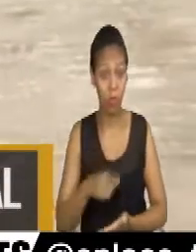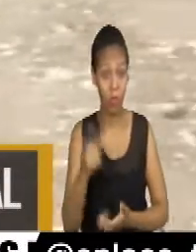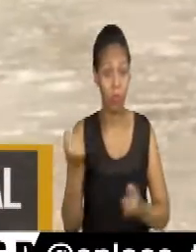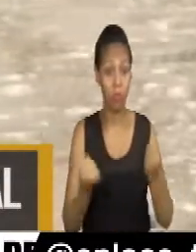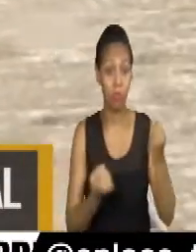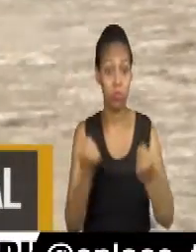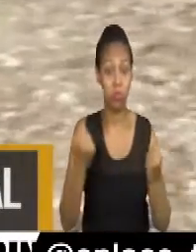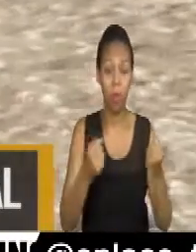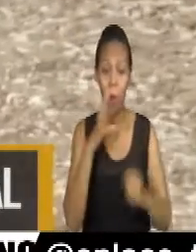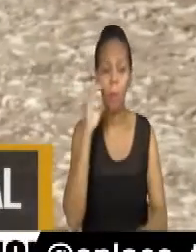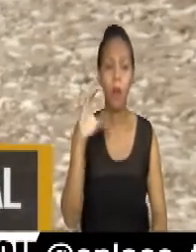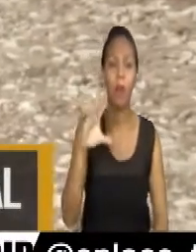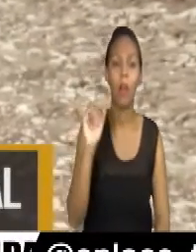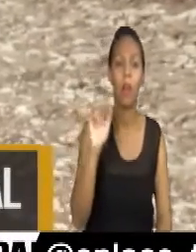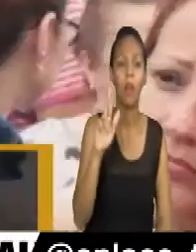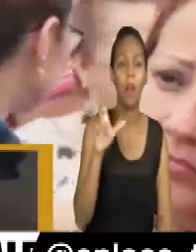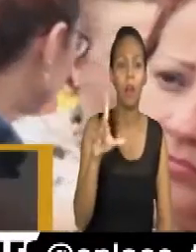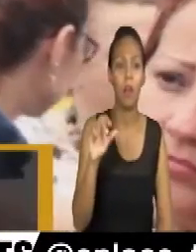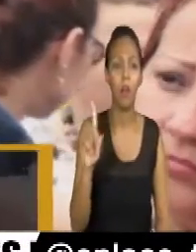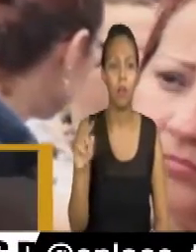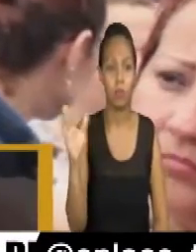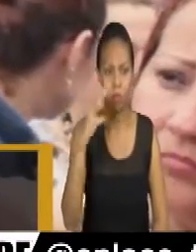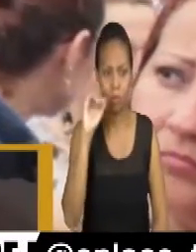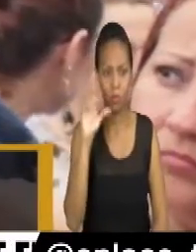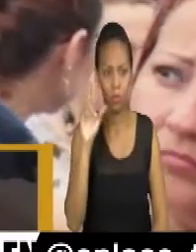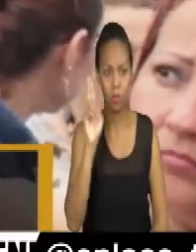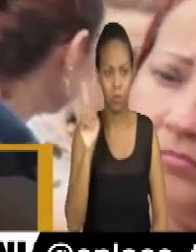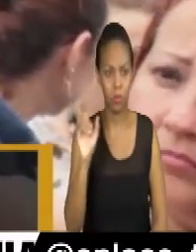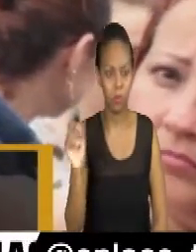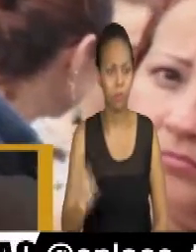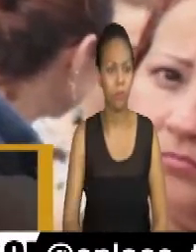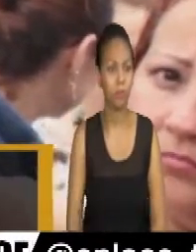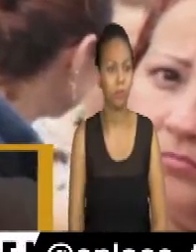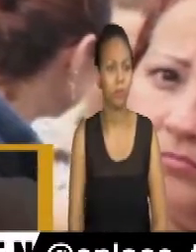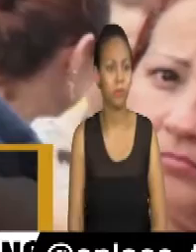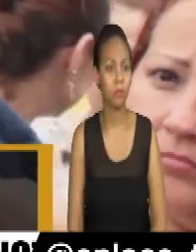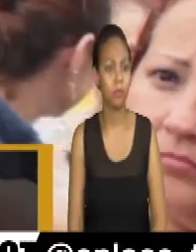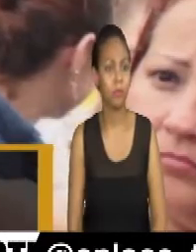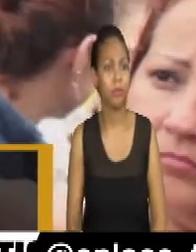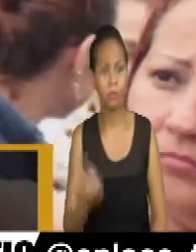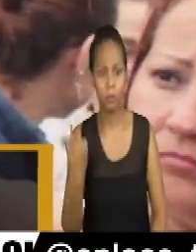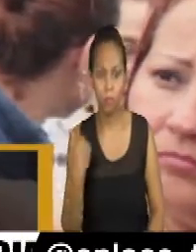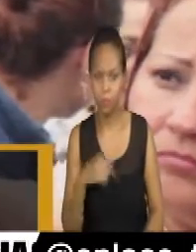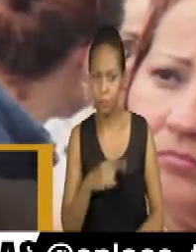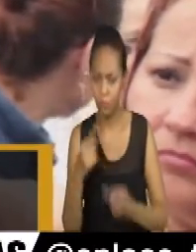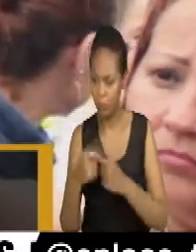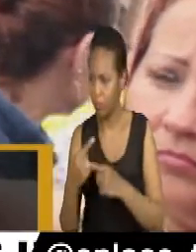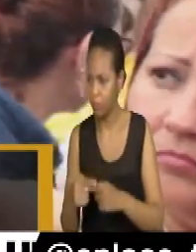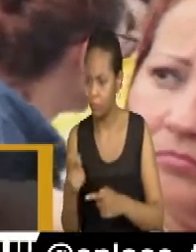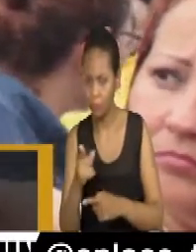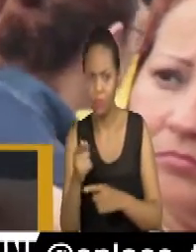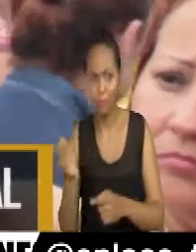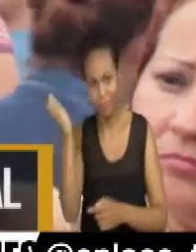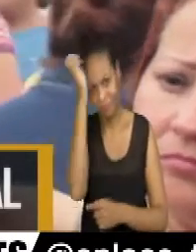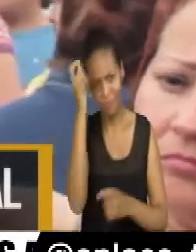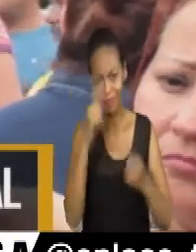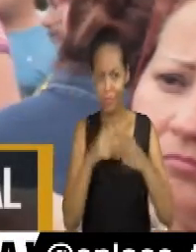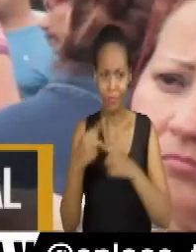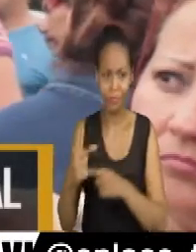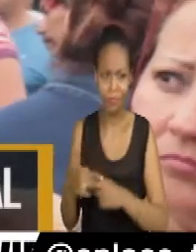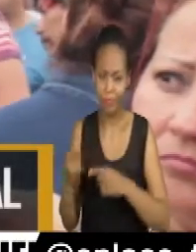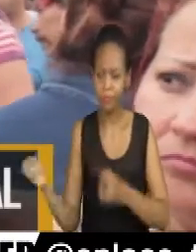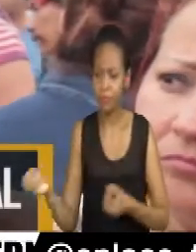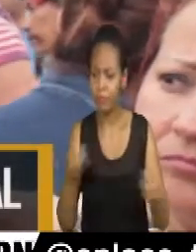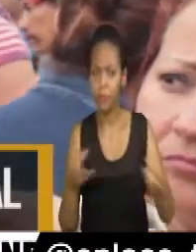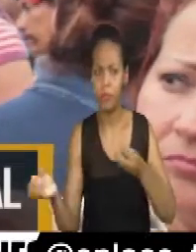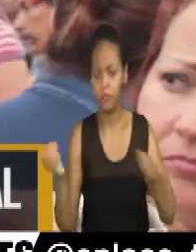Vamos a hacer extendido de Piedra de Río, cuneteo, diversas obras de origen de orden civil que nos